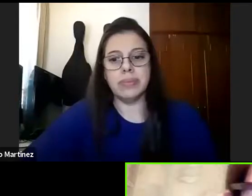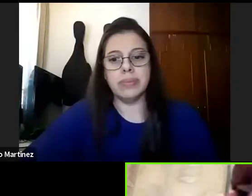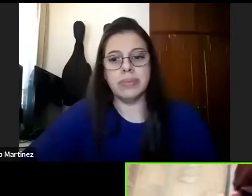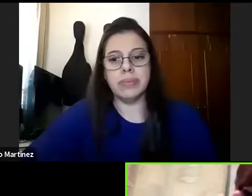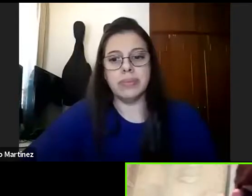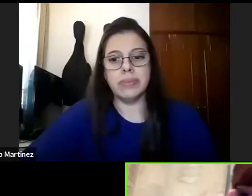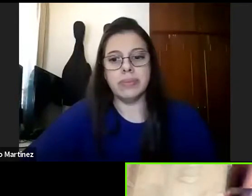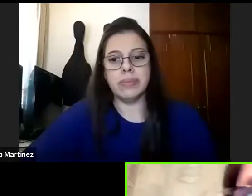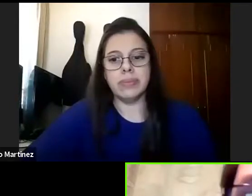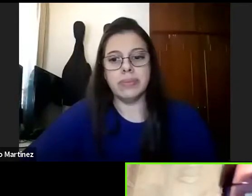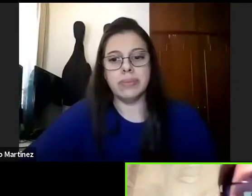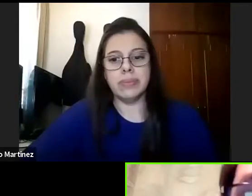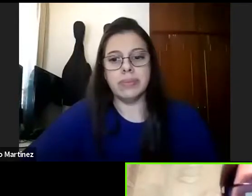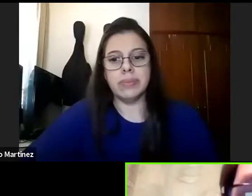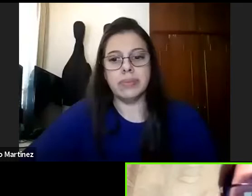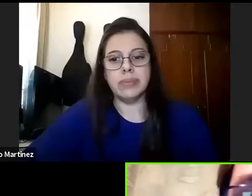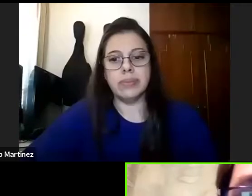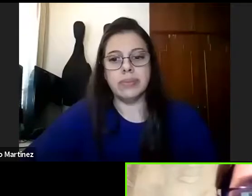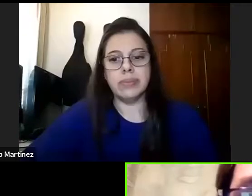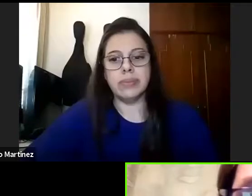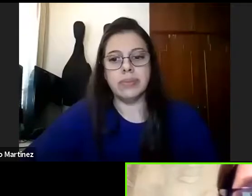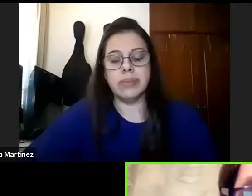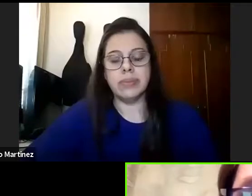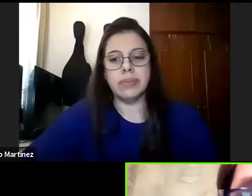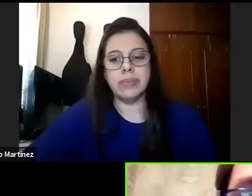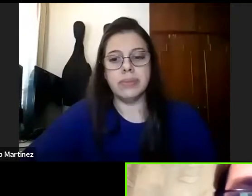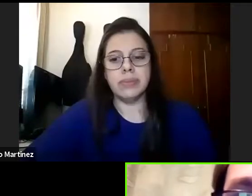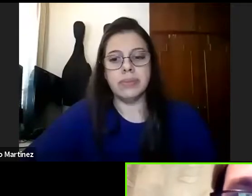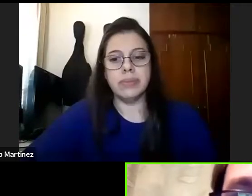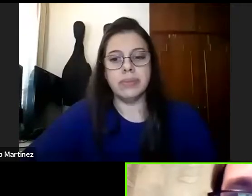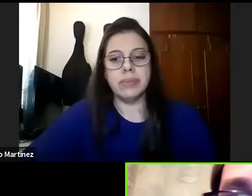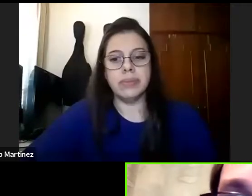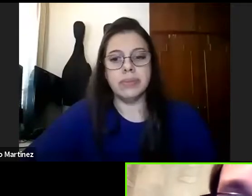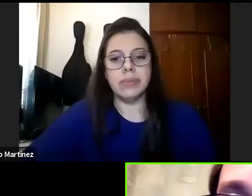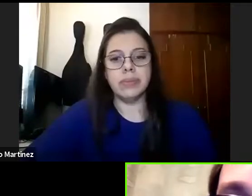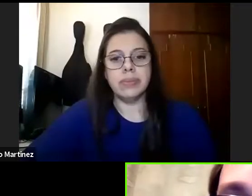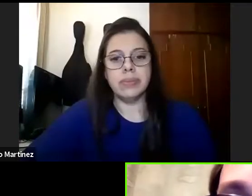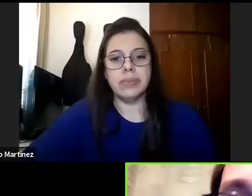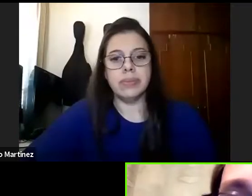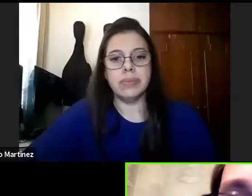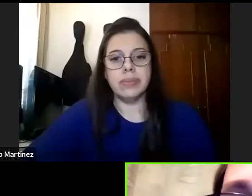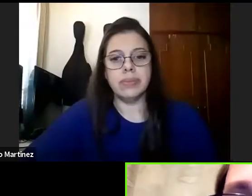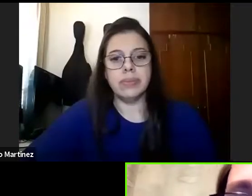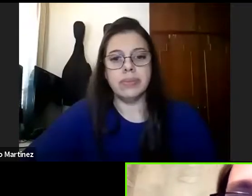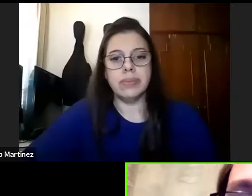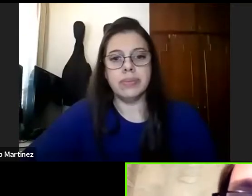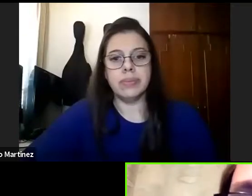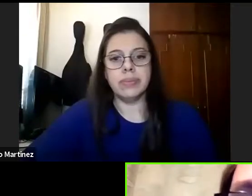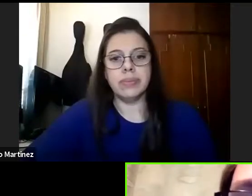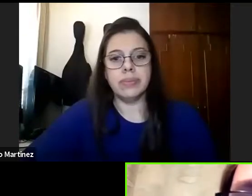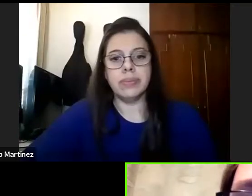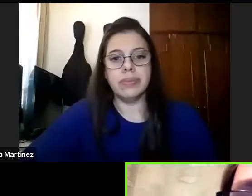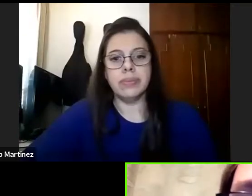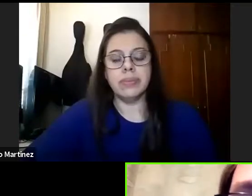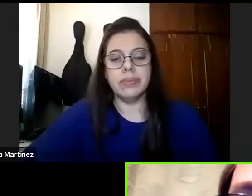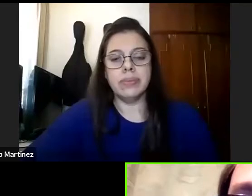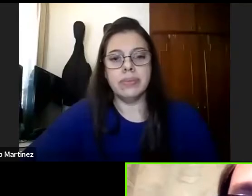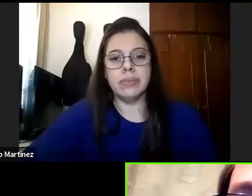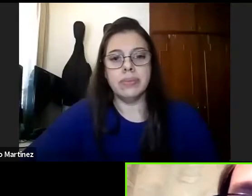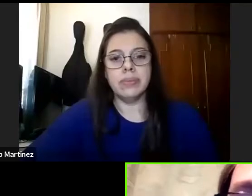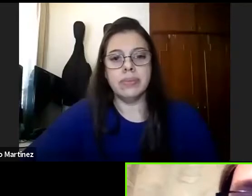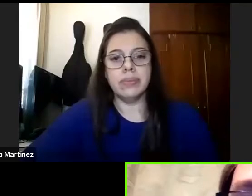cocina oriental con todo lo que lo que eso requiera como es la salida laboral justamente